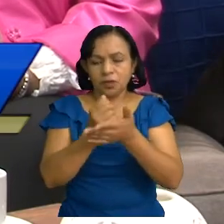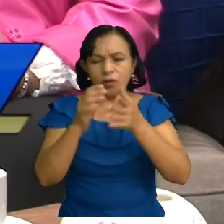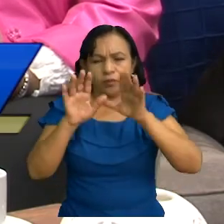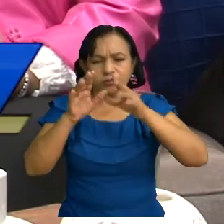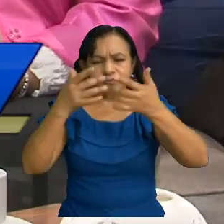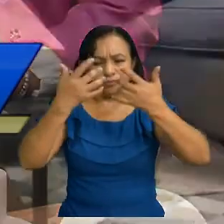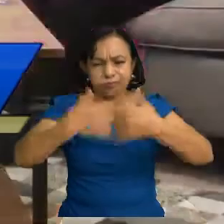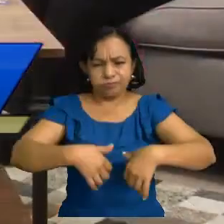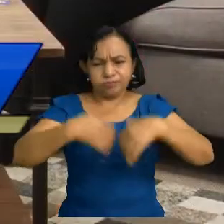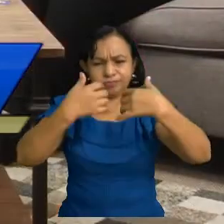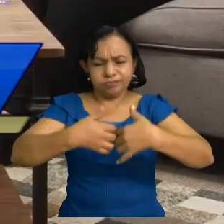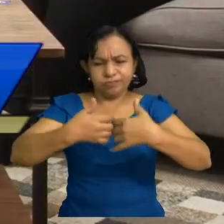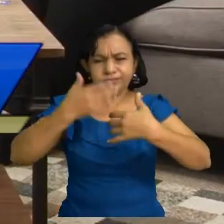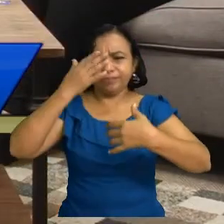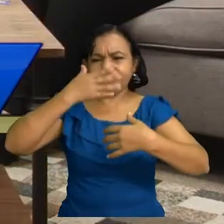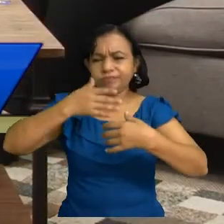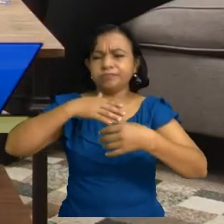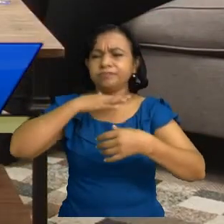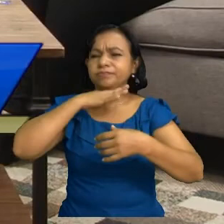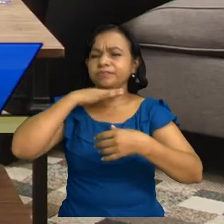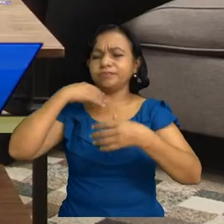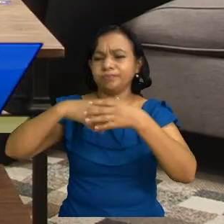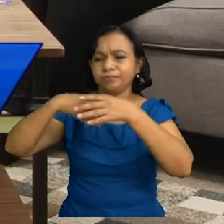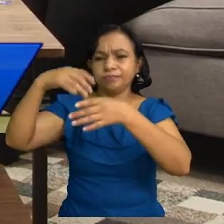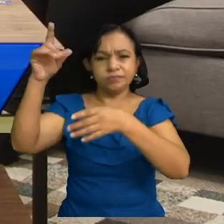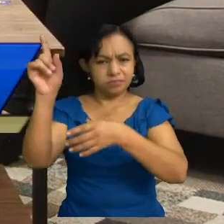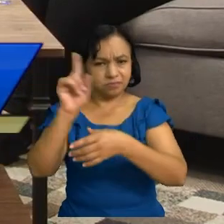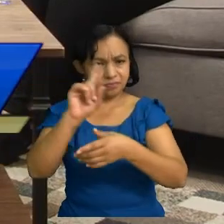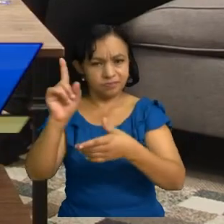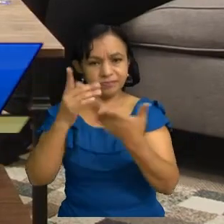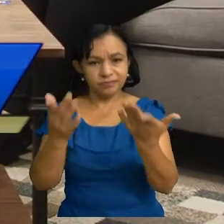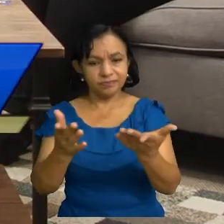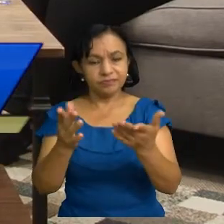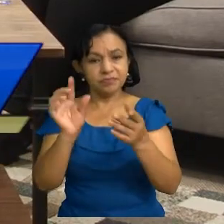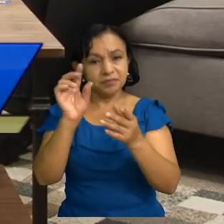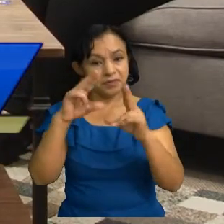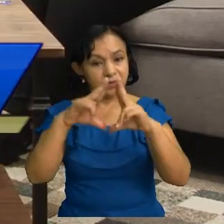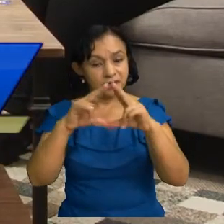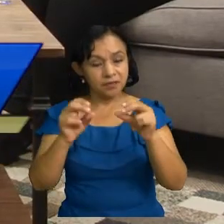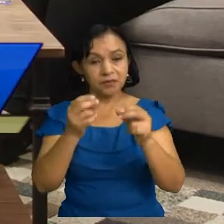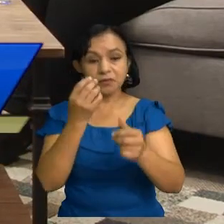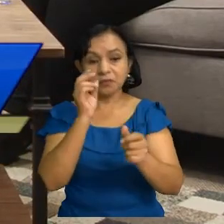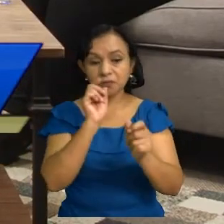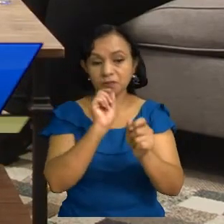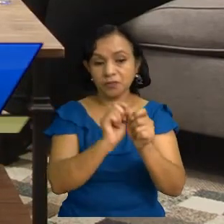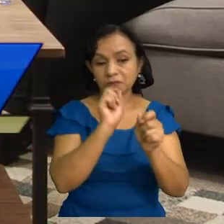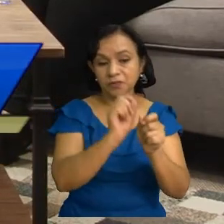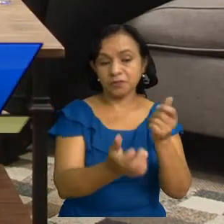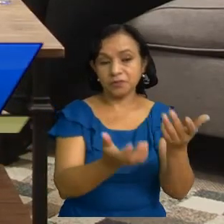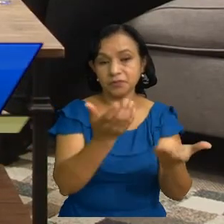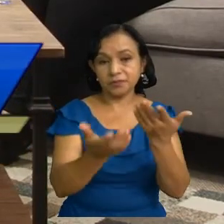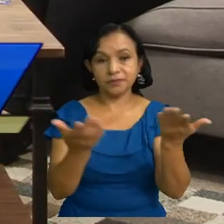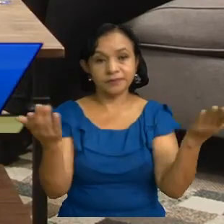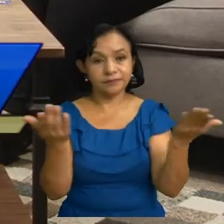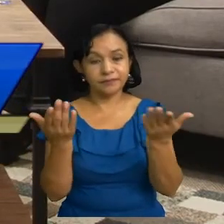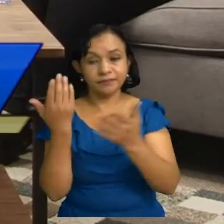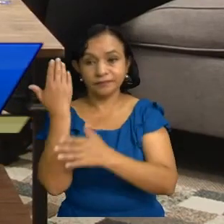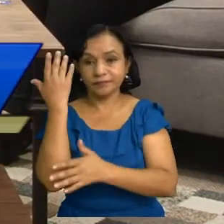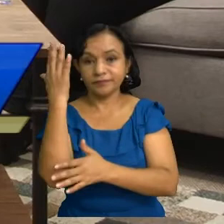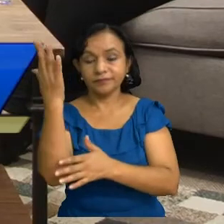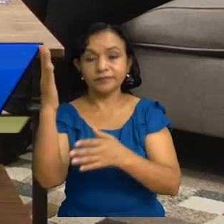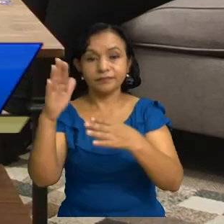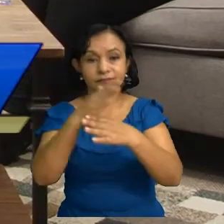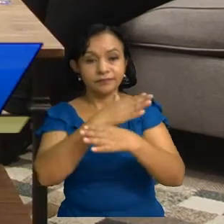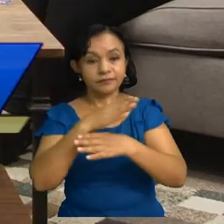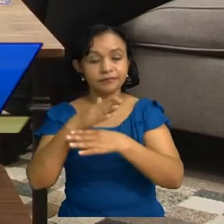cantidad el aislamiento el cambio climático entonces el tema de los incendios el tema de reforestar cada una de esas